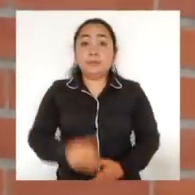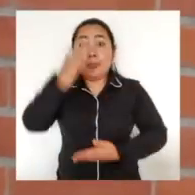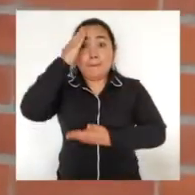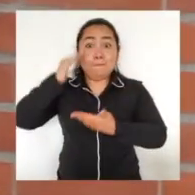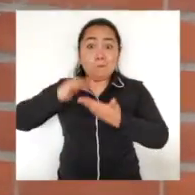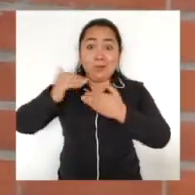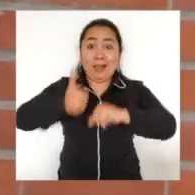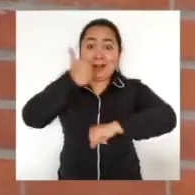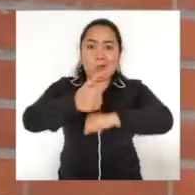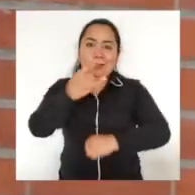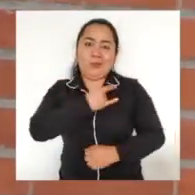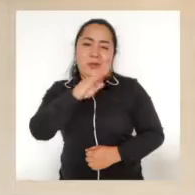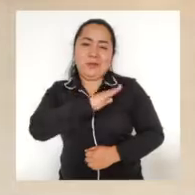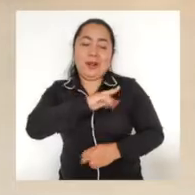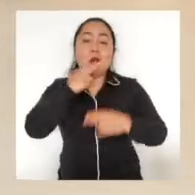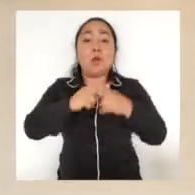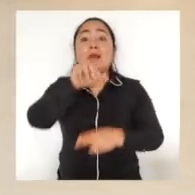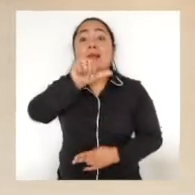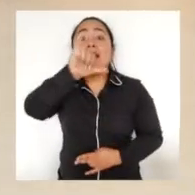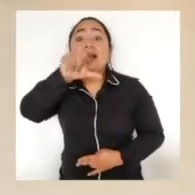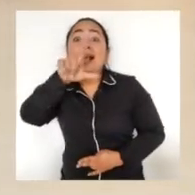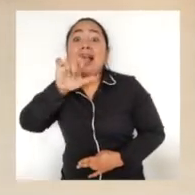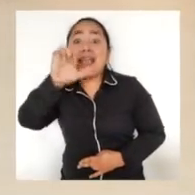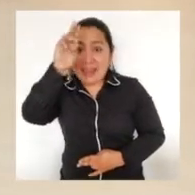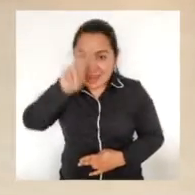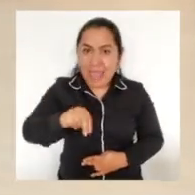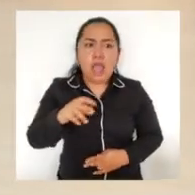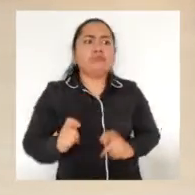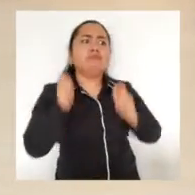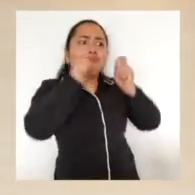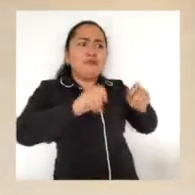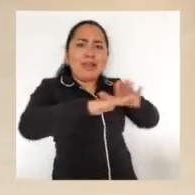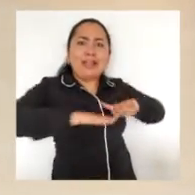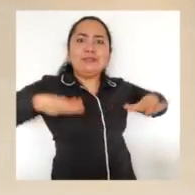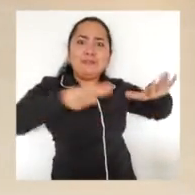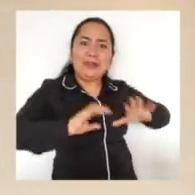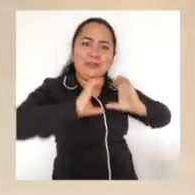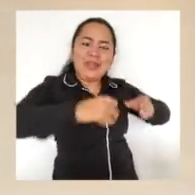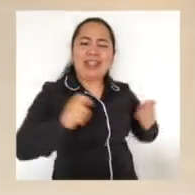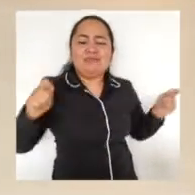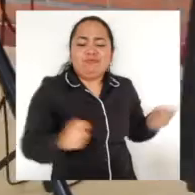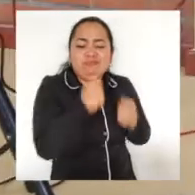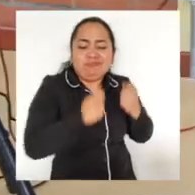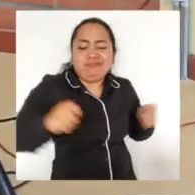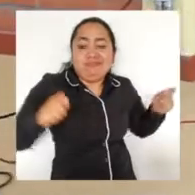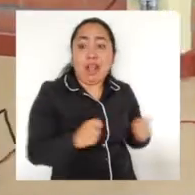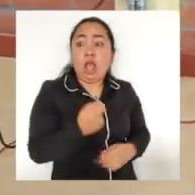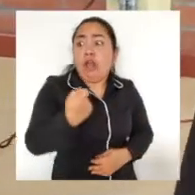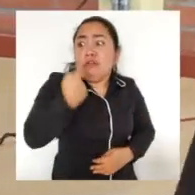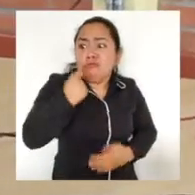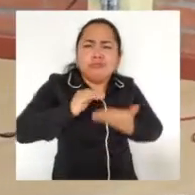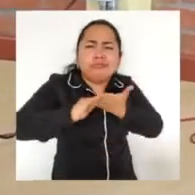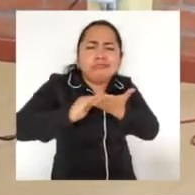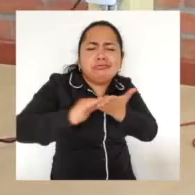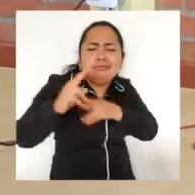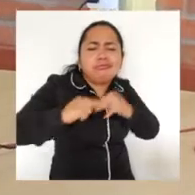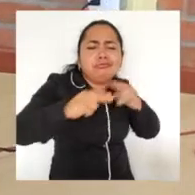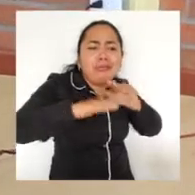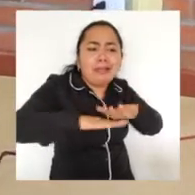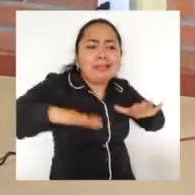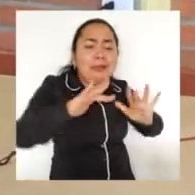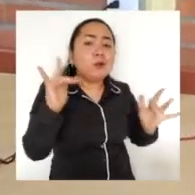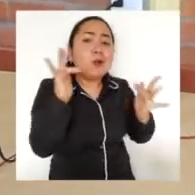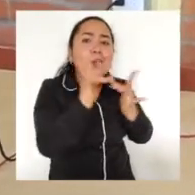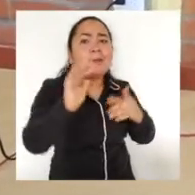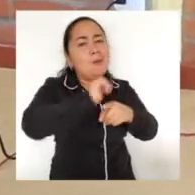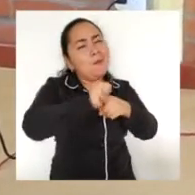La hermana Ailem Yela Romo, rectora de la Universidad Mariana, hizo entrega del Salón de Danzas Nuestra Señora de Guadalupe, recientemente adecuado para la